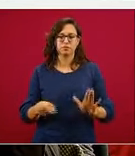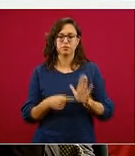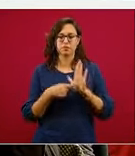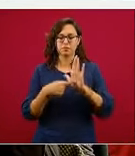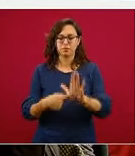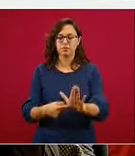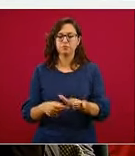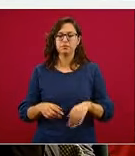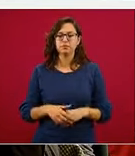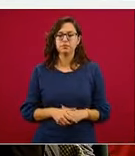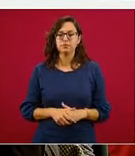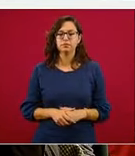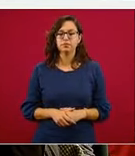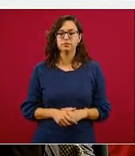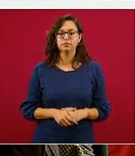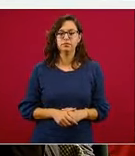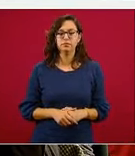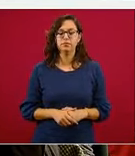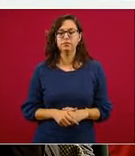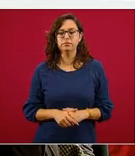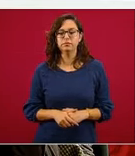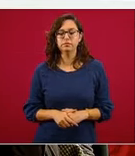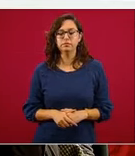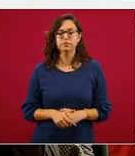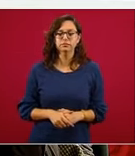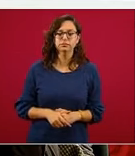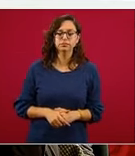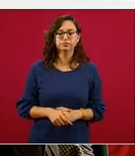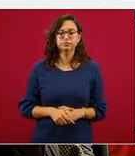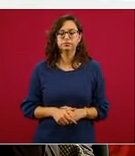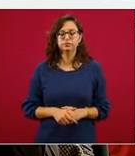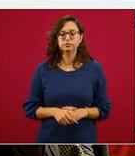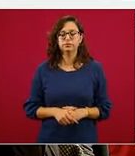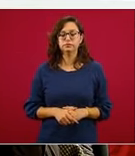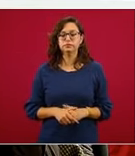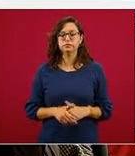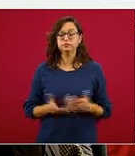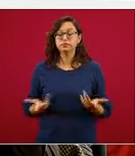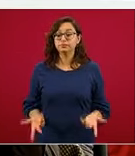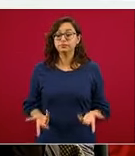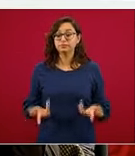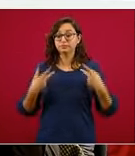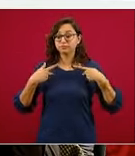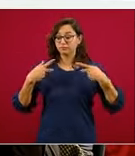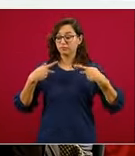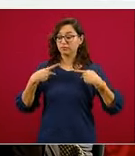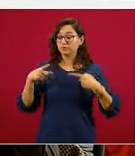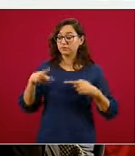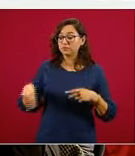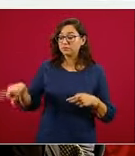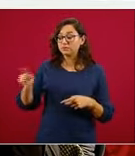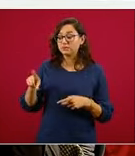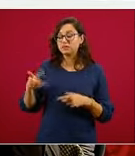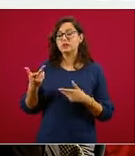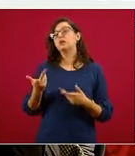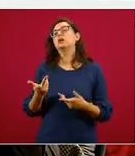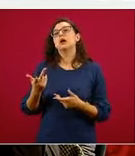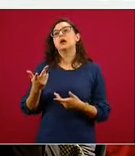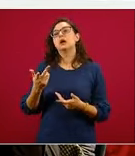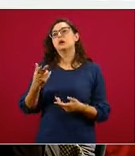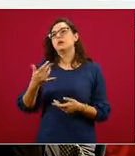más temprano. Otra, no pueden prescribirse, hay que hacerlo con muchísimo cuidado en personas que han tenido antecedentes de abuso de